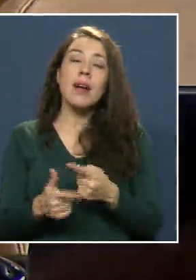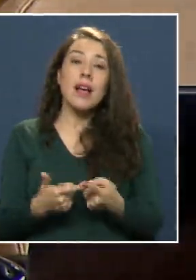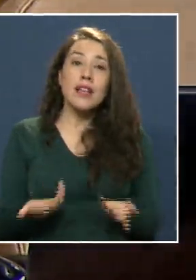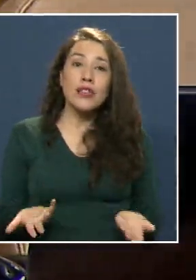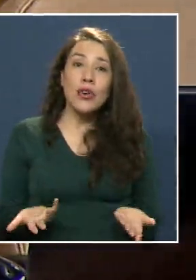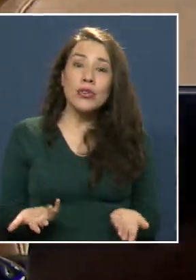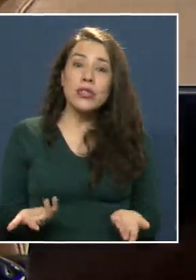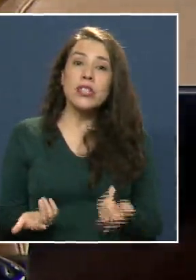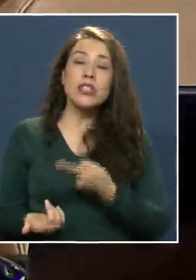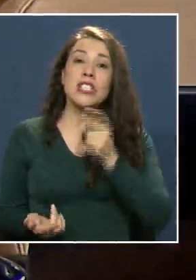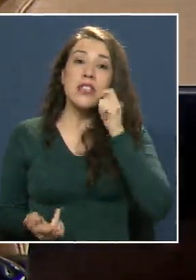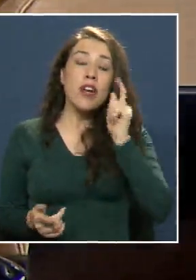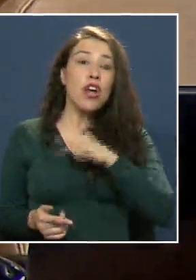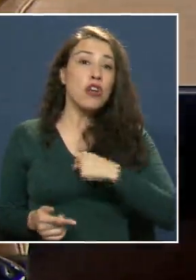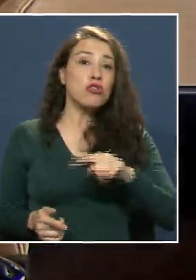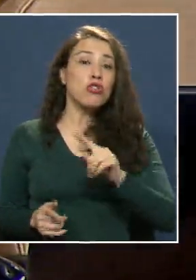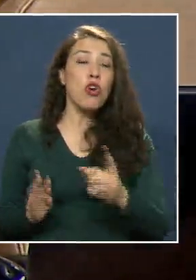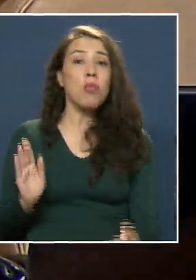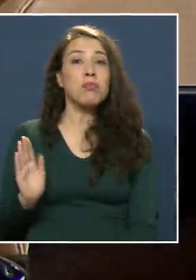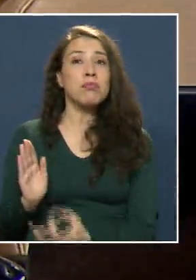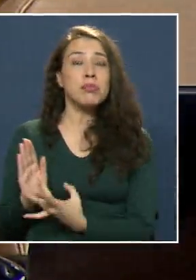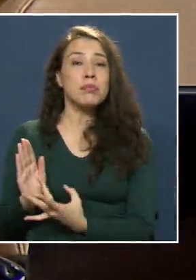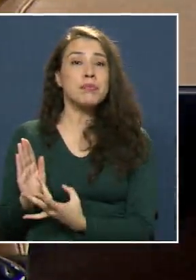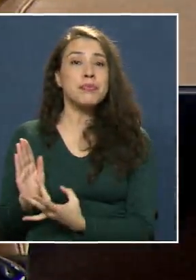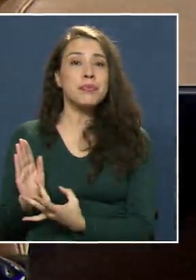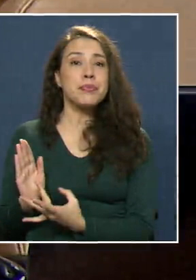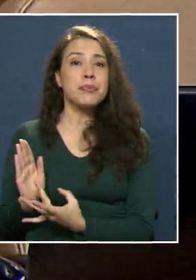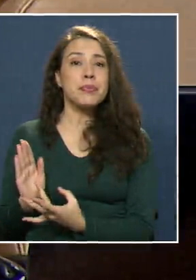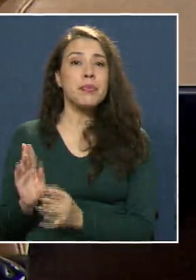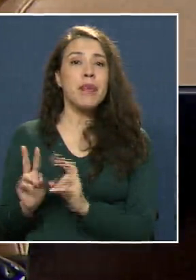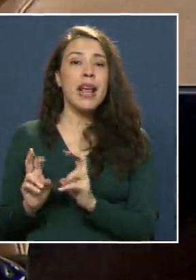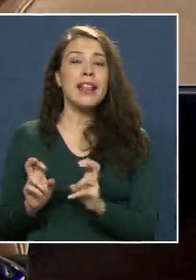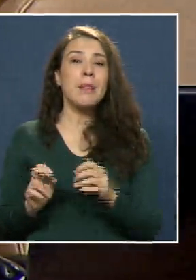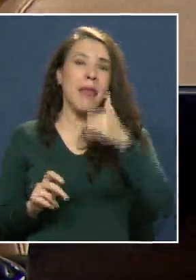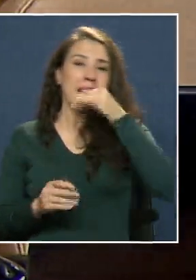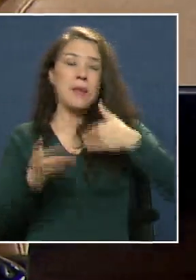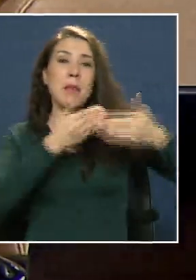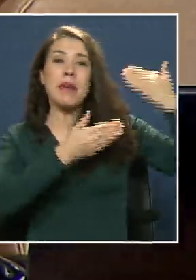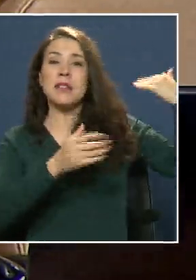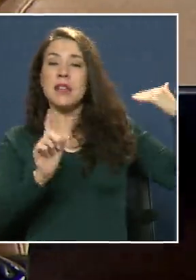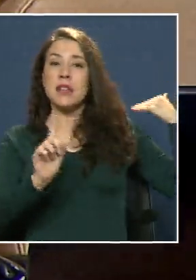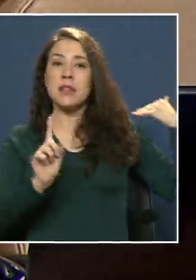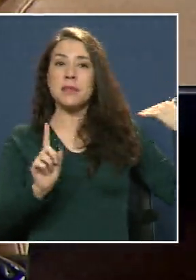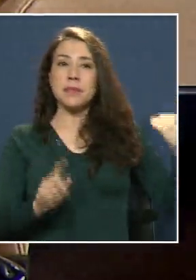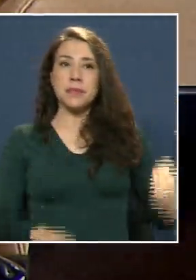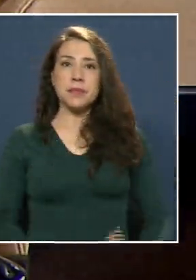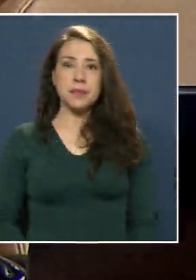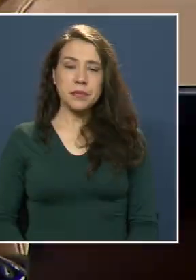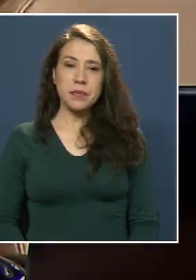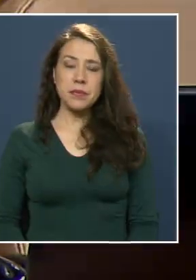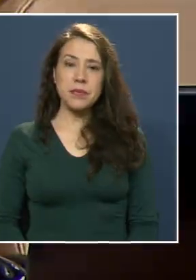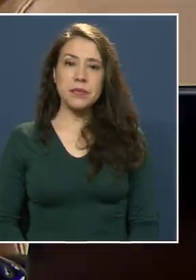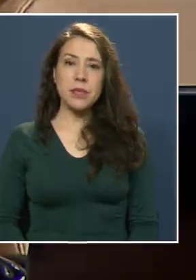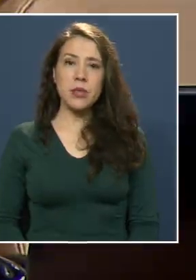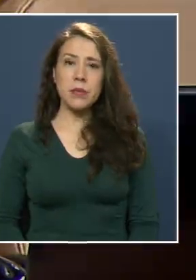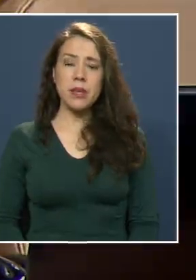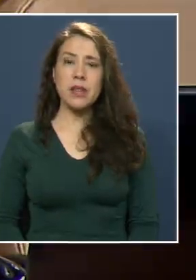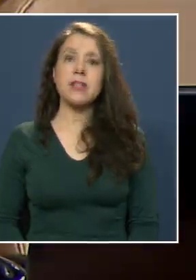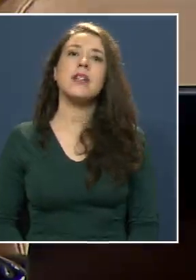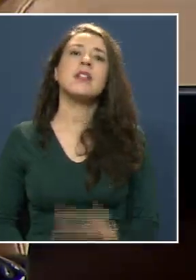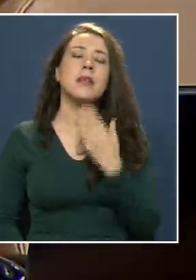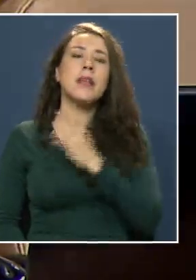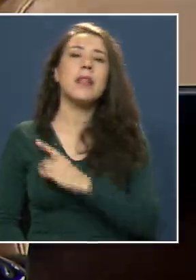estamos vulnerando así explícitamente el principio de retroactividad. Pero también tiene un punto el diputado Andurraga,